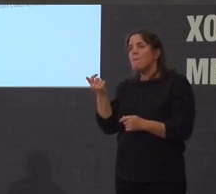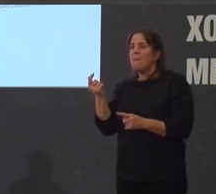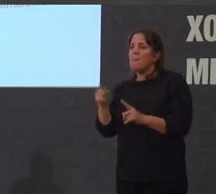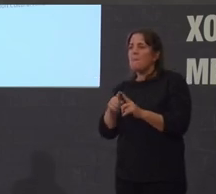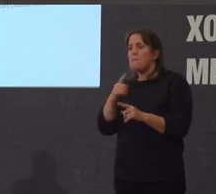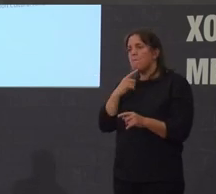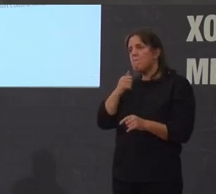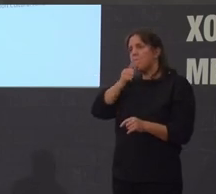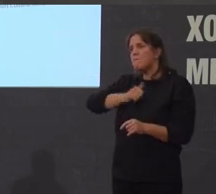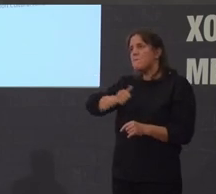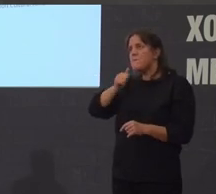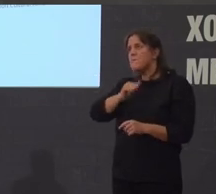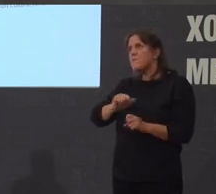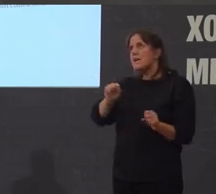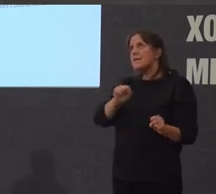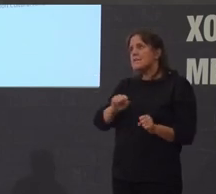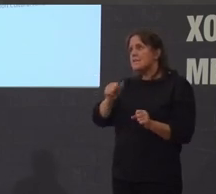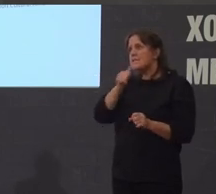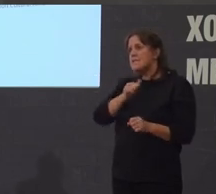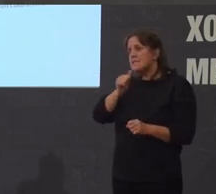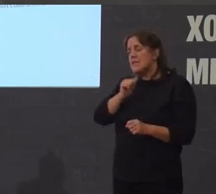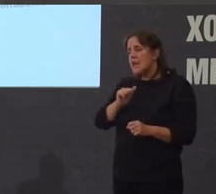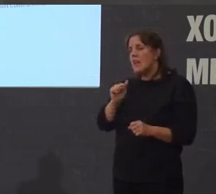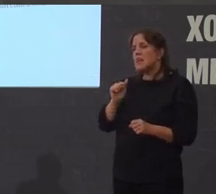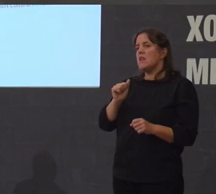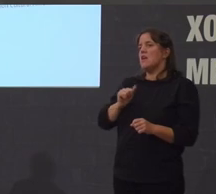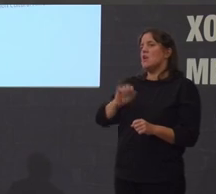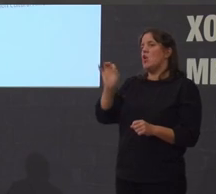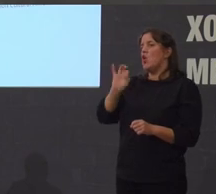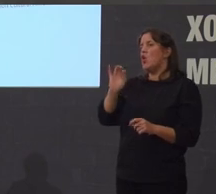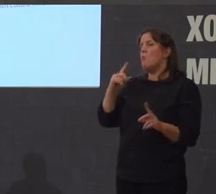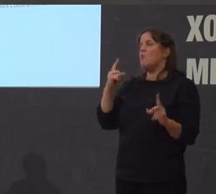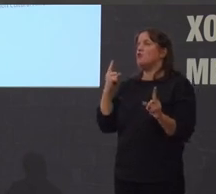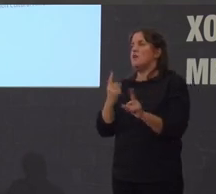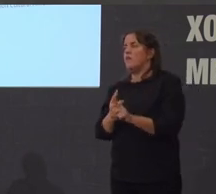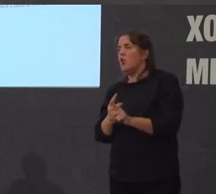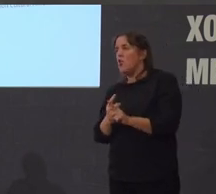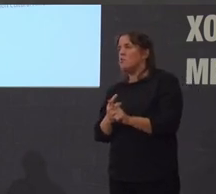resistencias o oposición